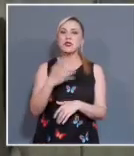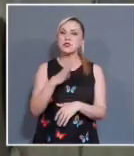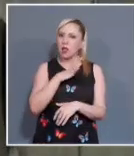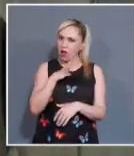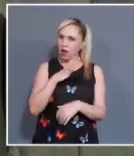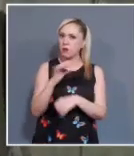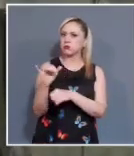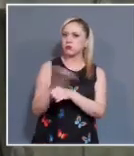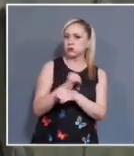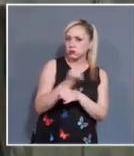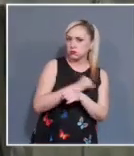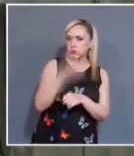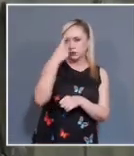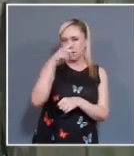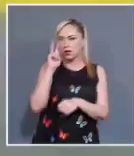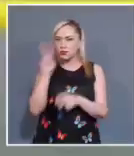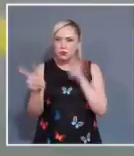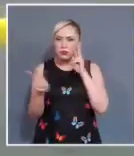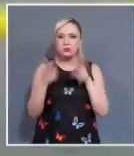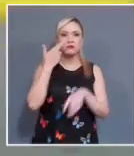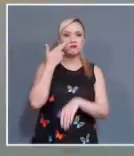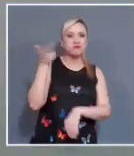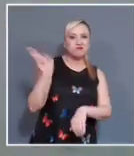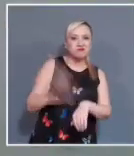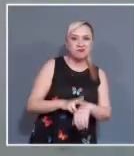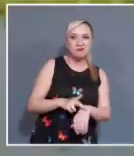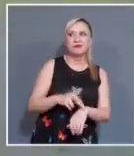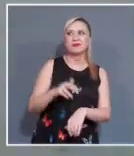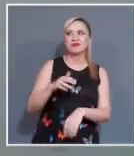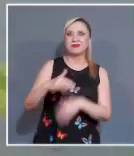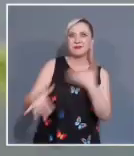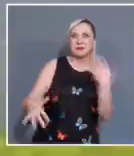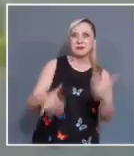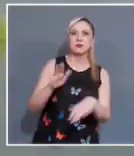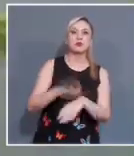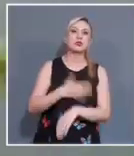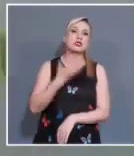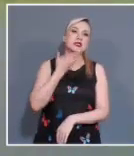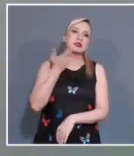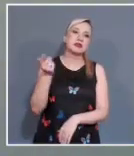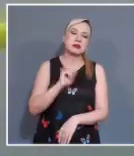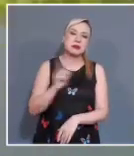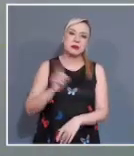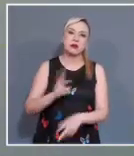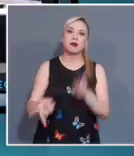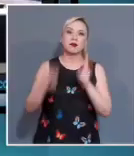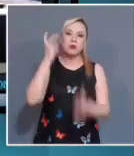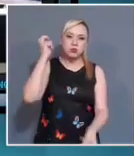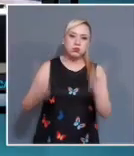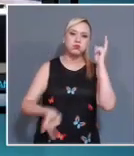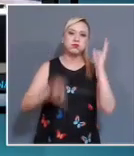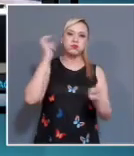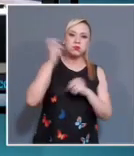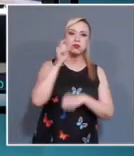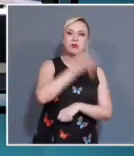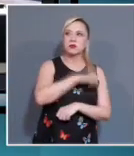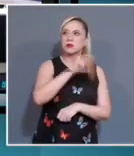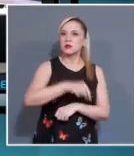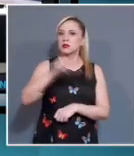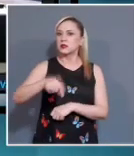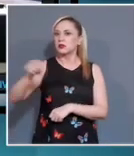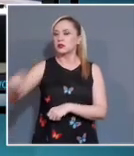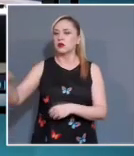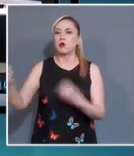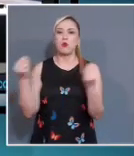incidencias delictivas, pues este sector se ha enfrentado a delitos patrimoniales que afectan a comerciantes. La seguridad es una